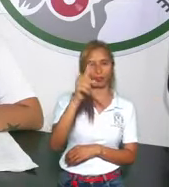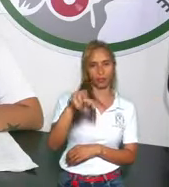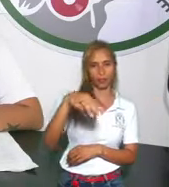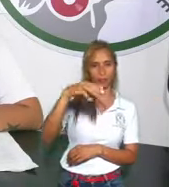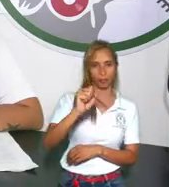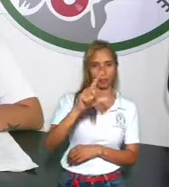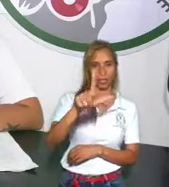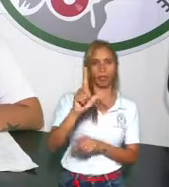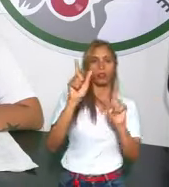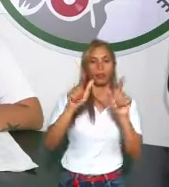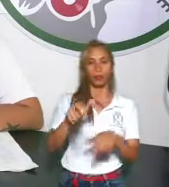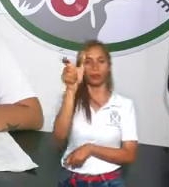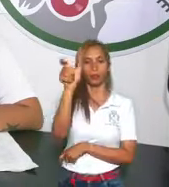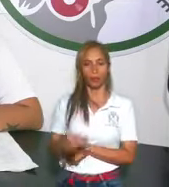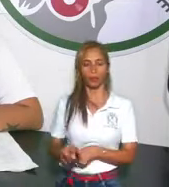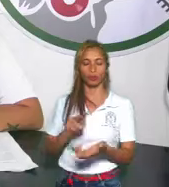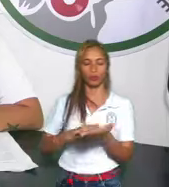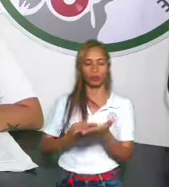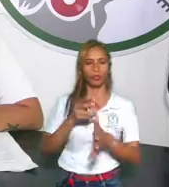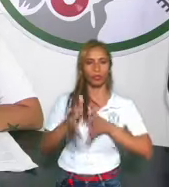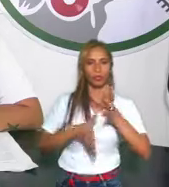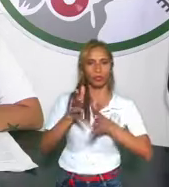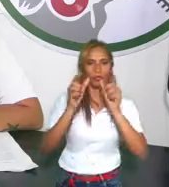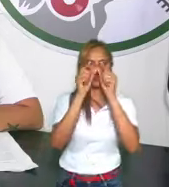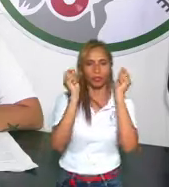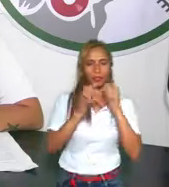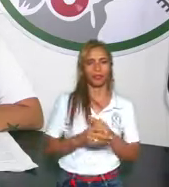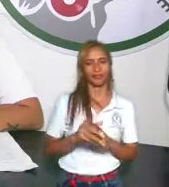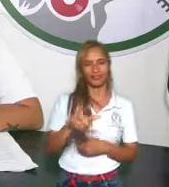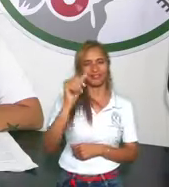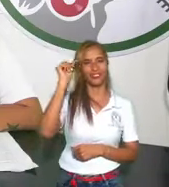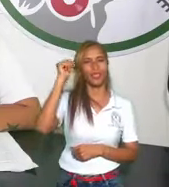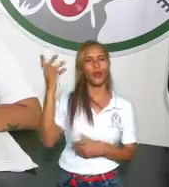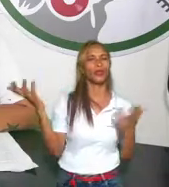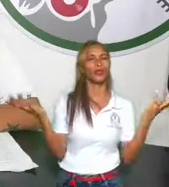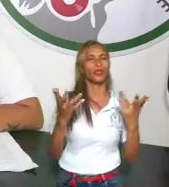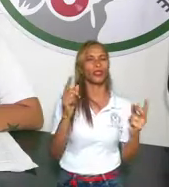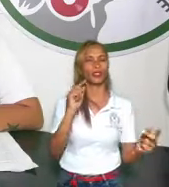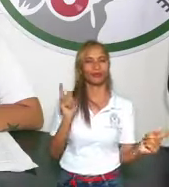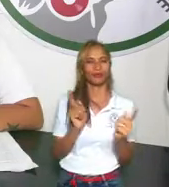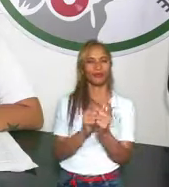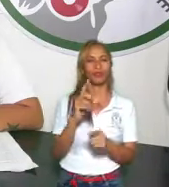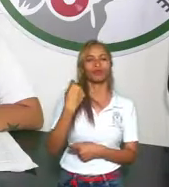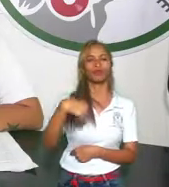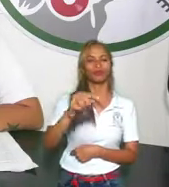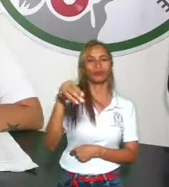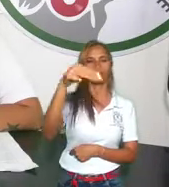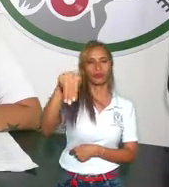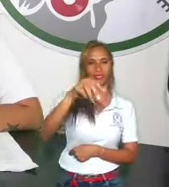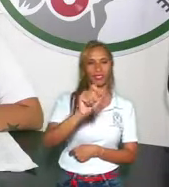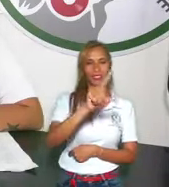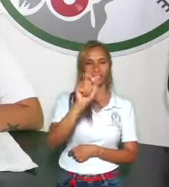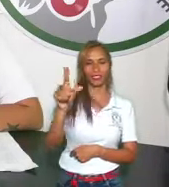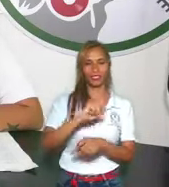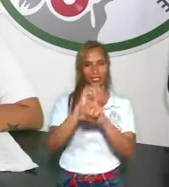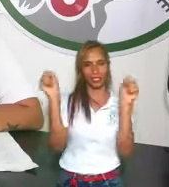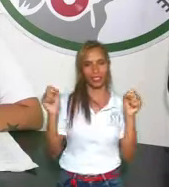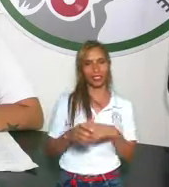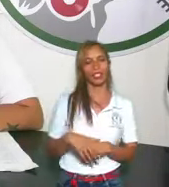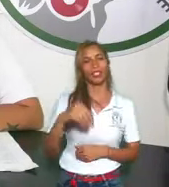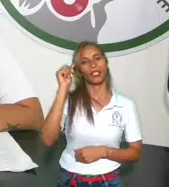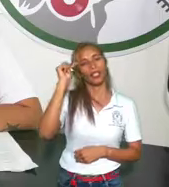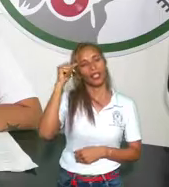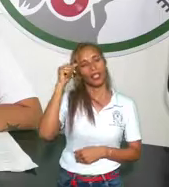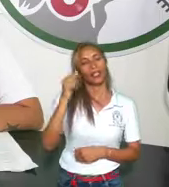de señas. Recuerden que nos vemos otro miércoles a las 11 de la mañana. Recuerden que siempre Empresas Públicas de Calarcá